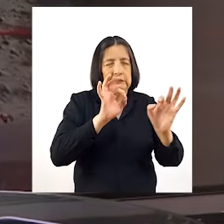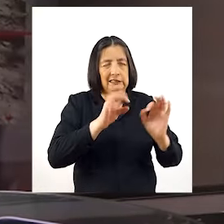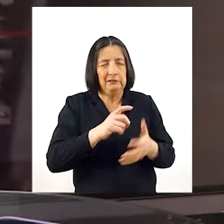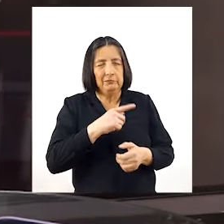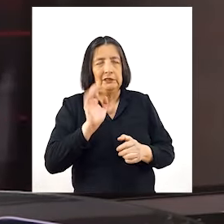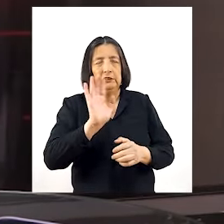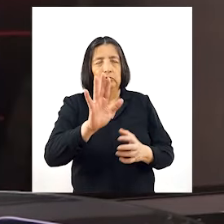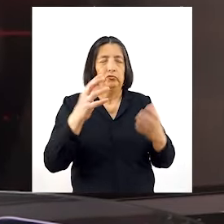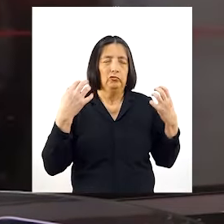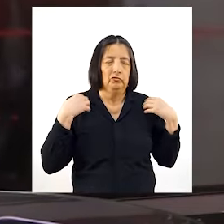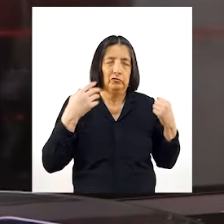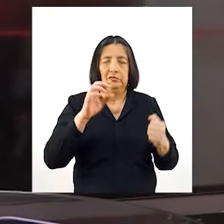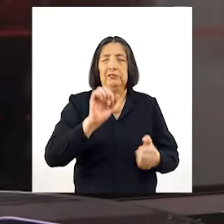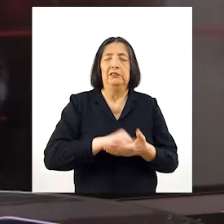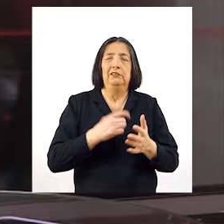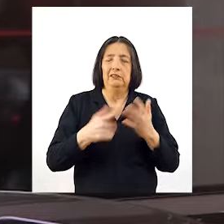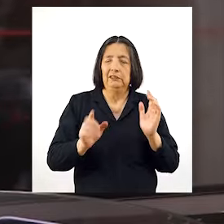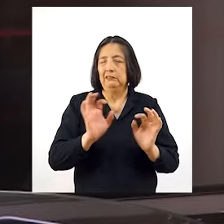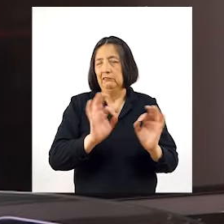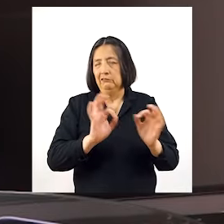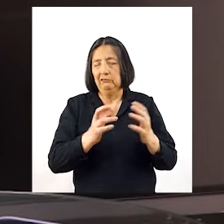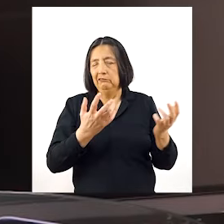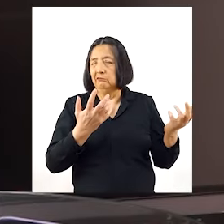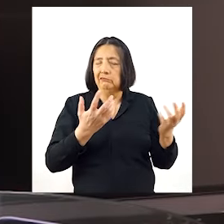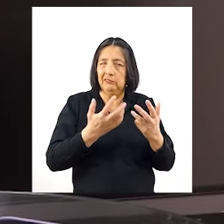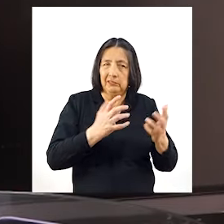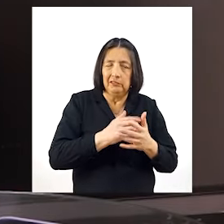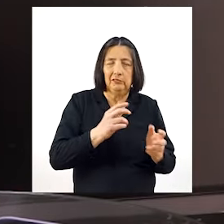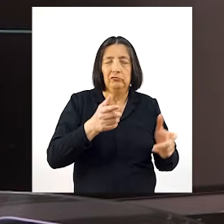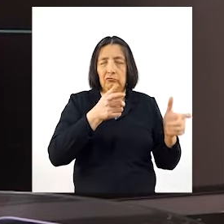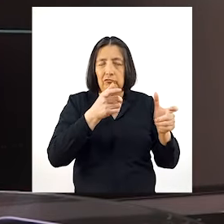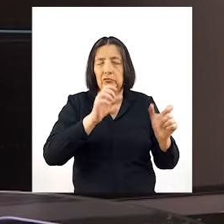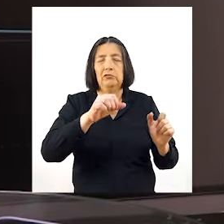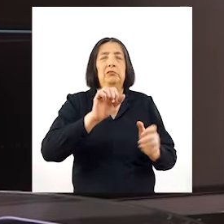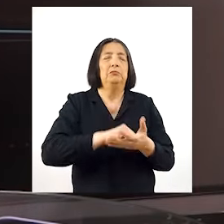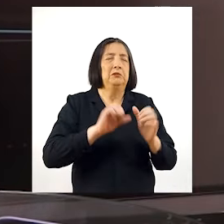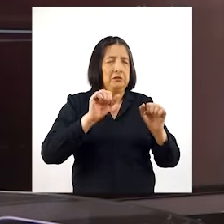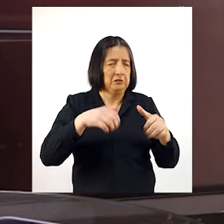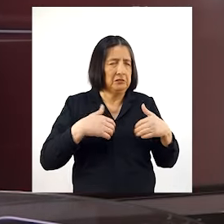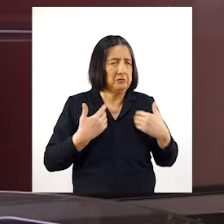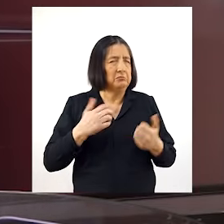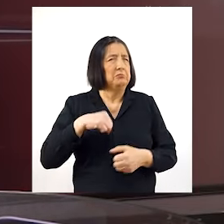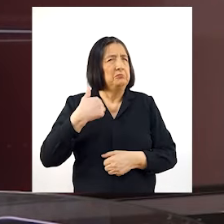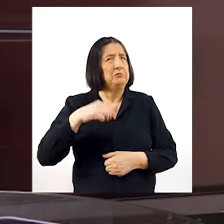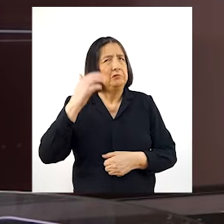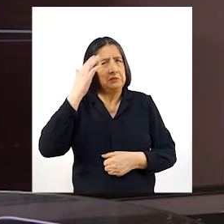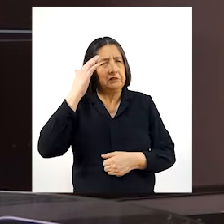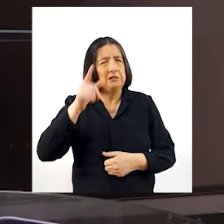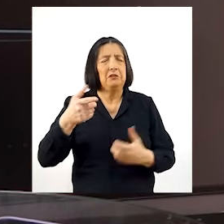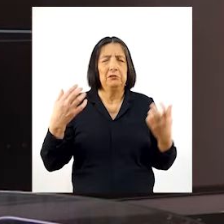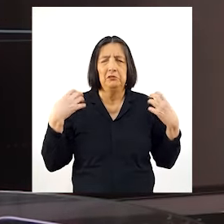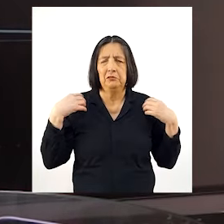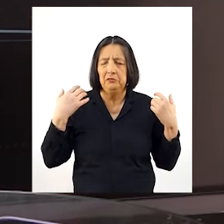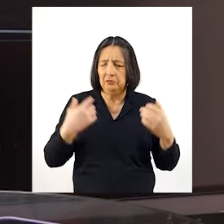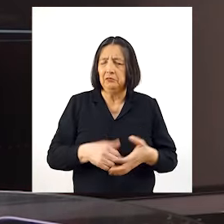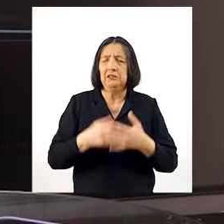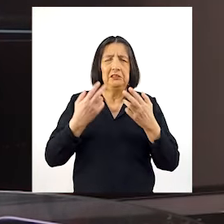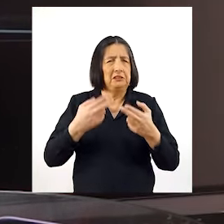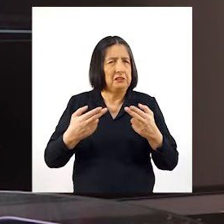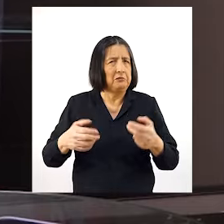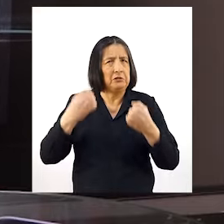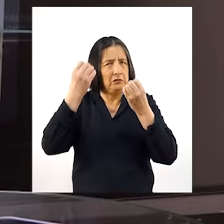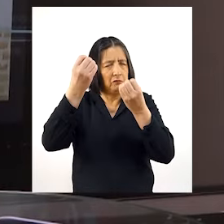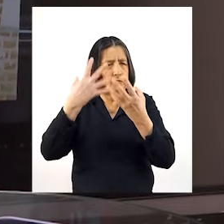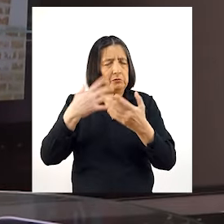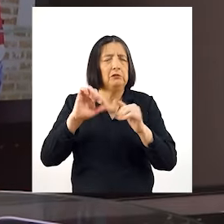para su entidad, evidentemente de aquello que no esté sujeto a la reserva de control, para que puedan tener las entidades herramientas suficientes e